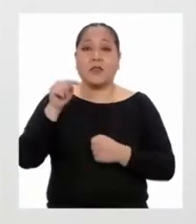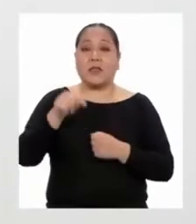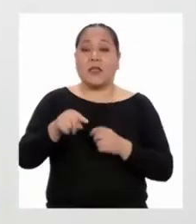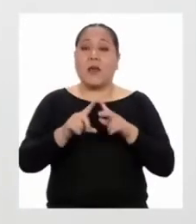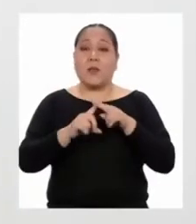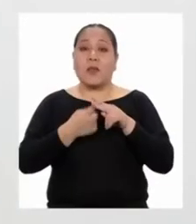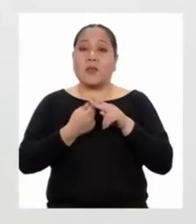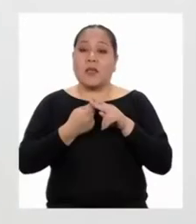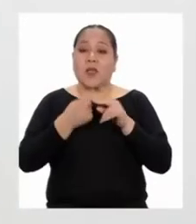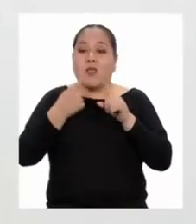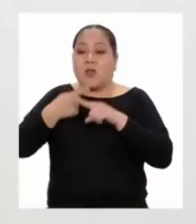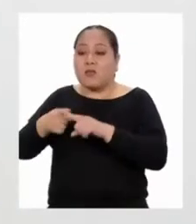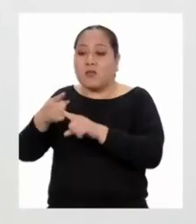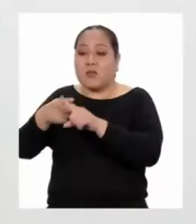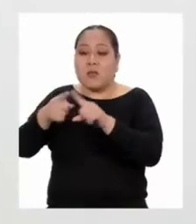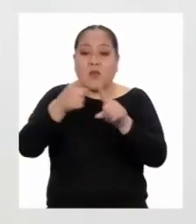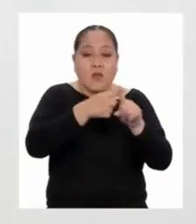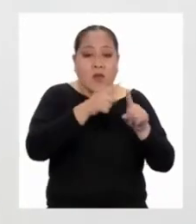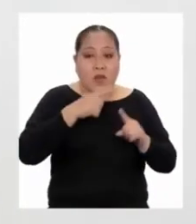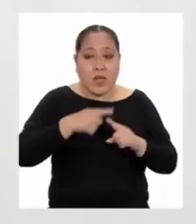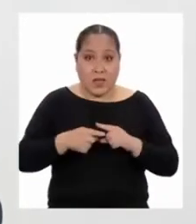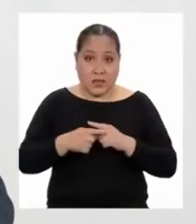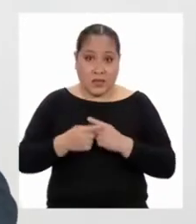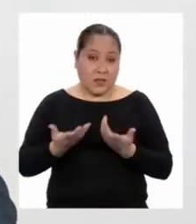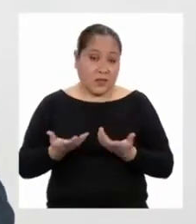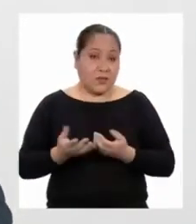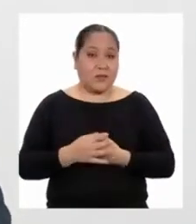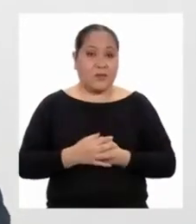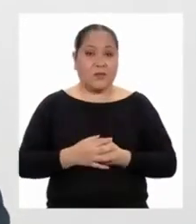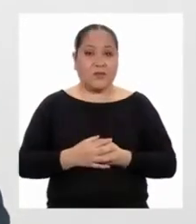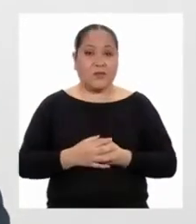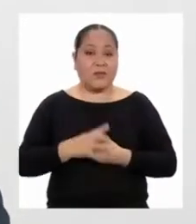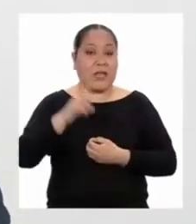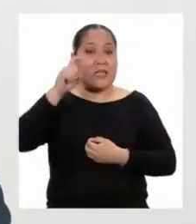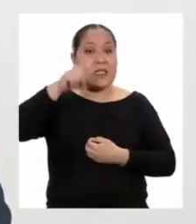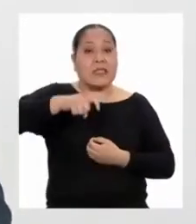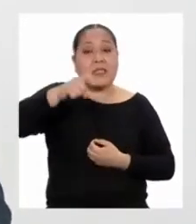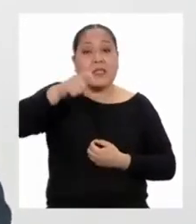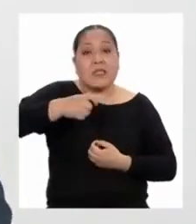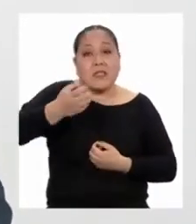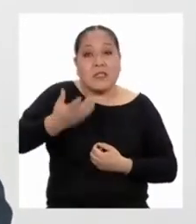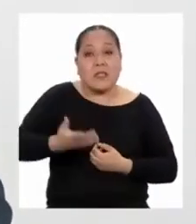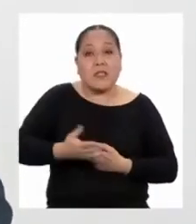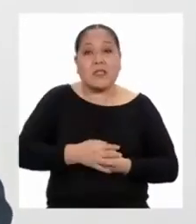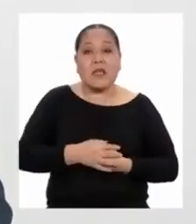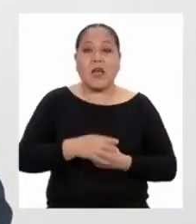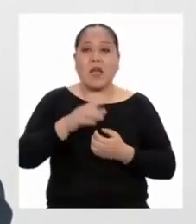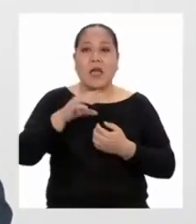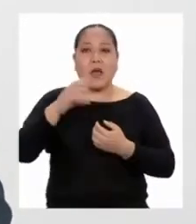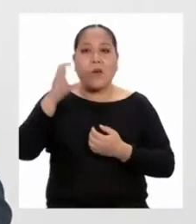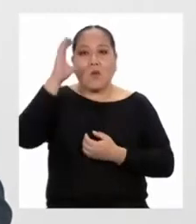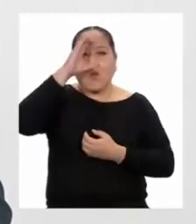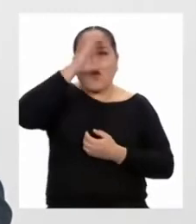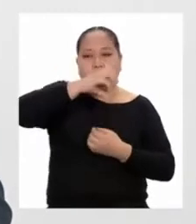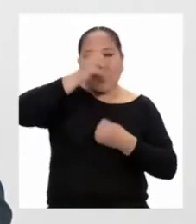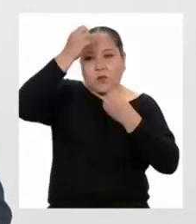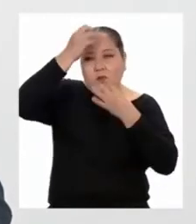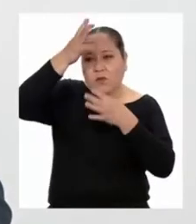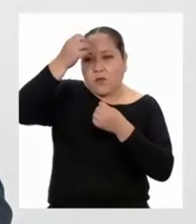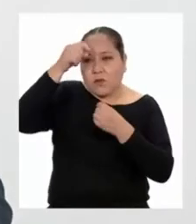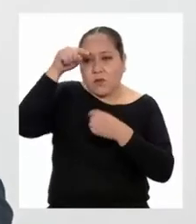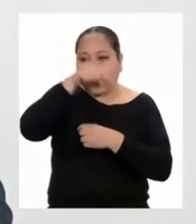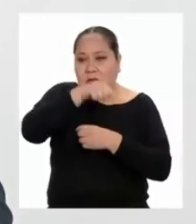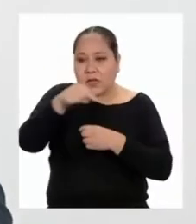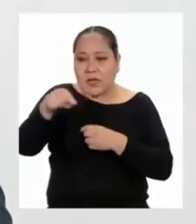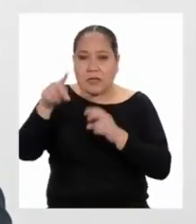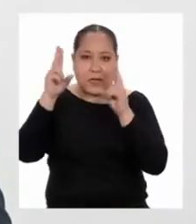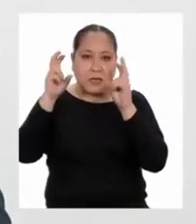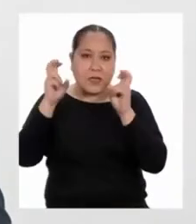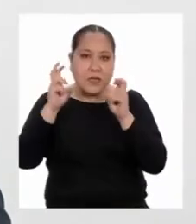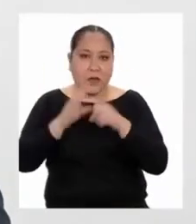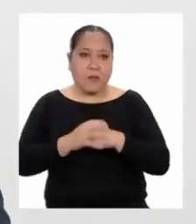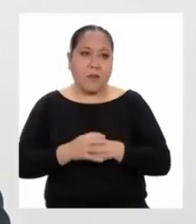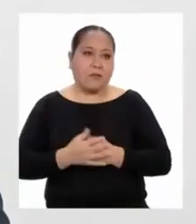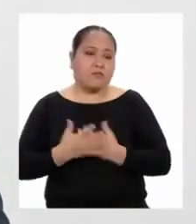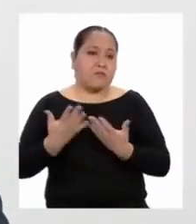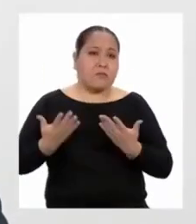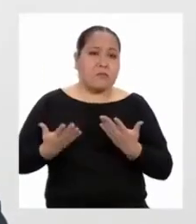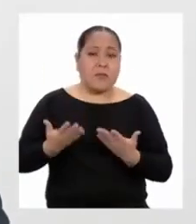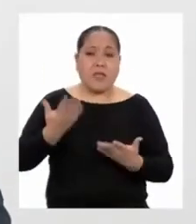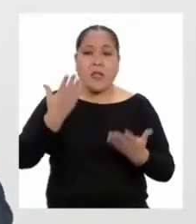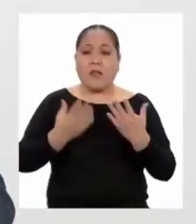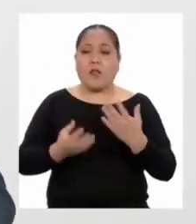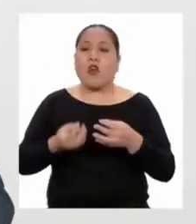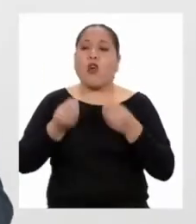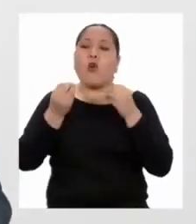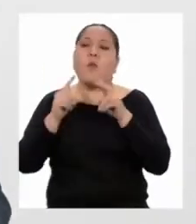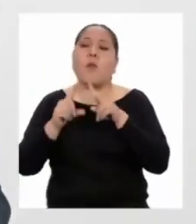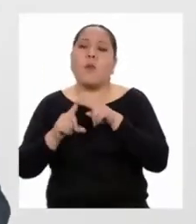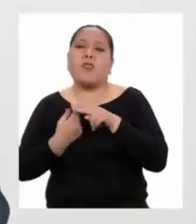partir de nuestra diversidad? Es necesario que nos informemos respecto al tema, sobre sus posibles